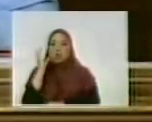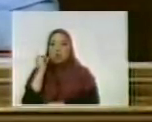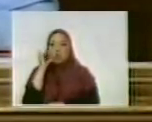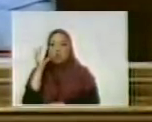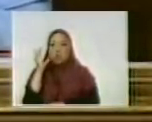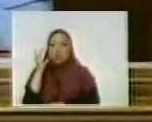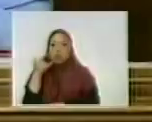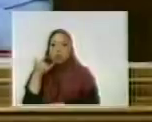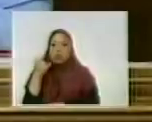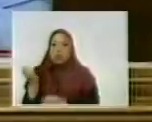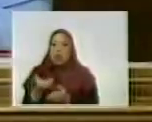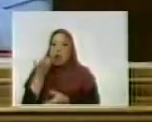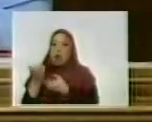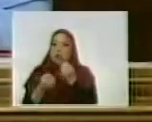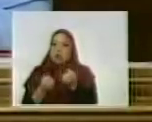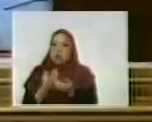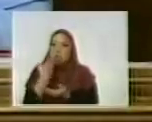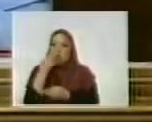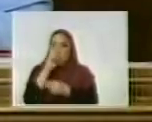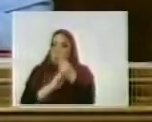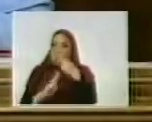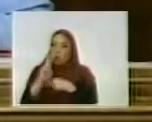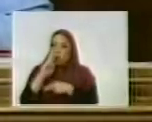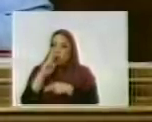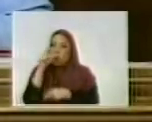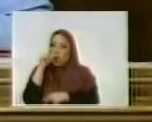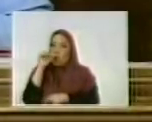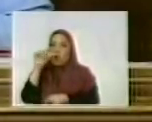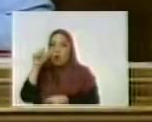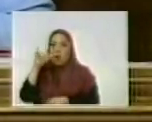Capilla Ardiente en honor y homenaje a